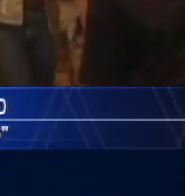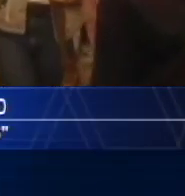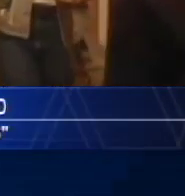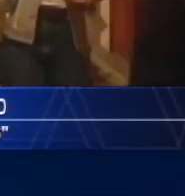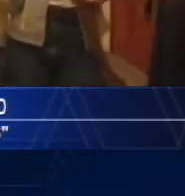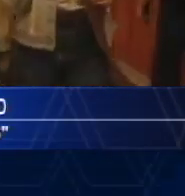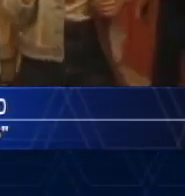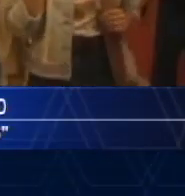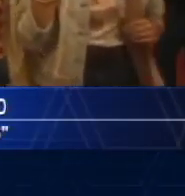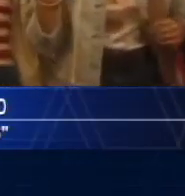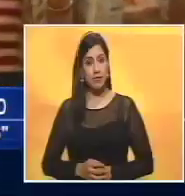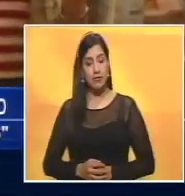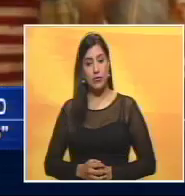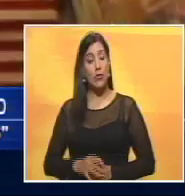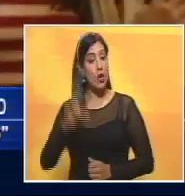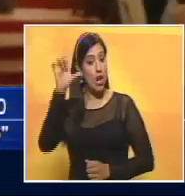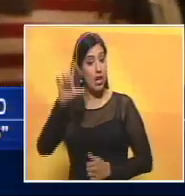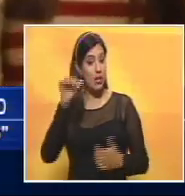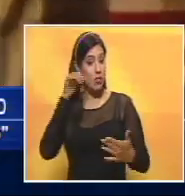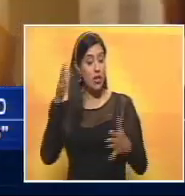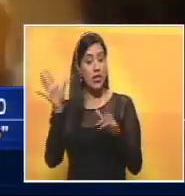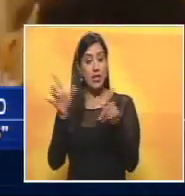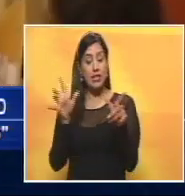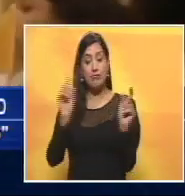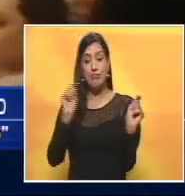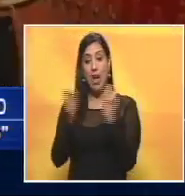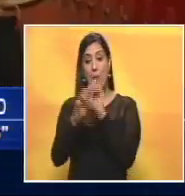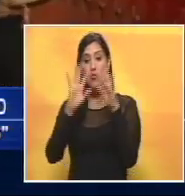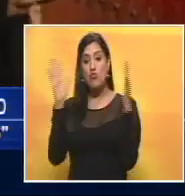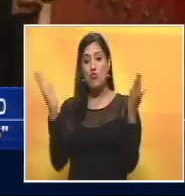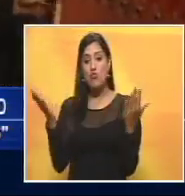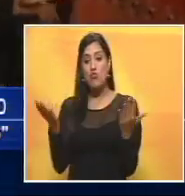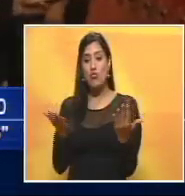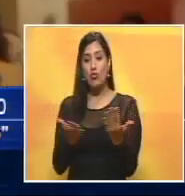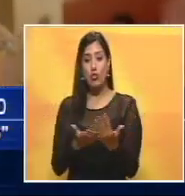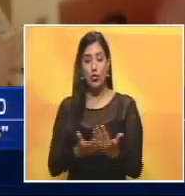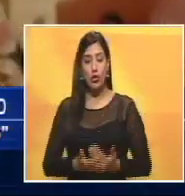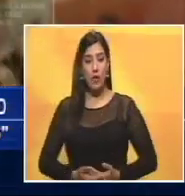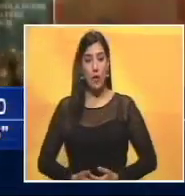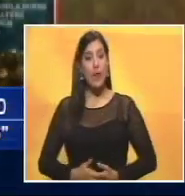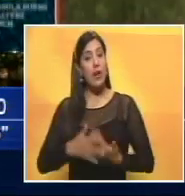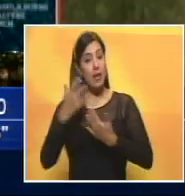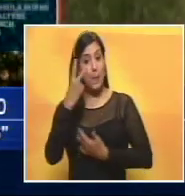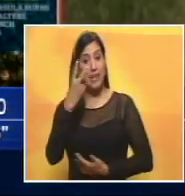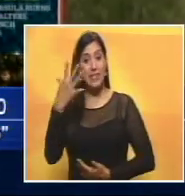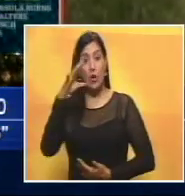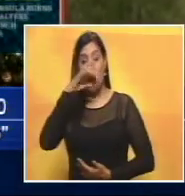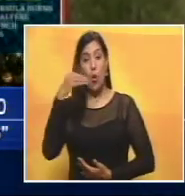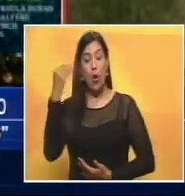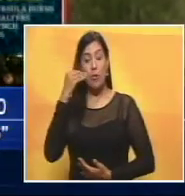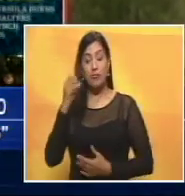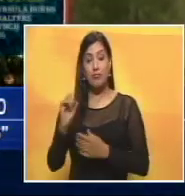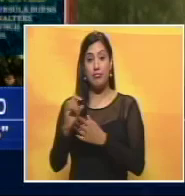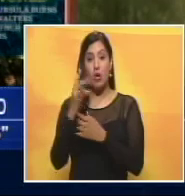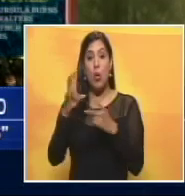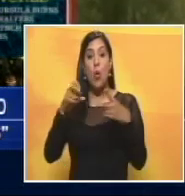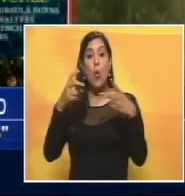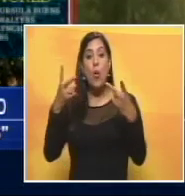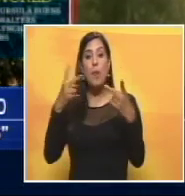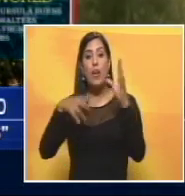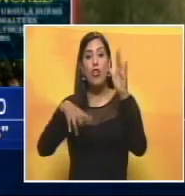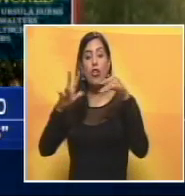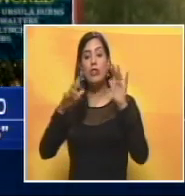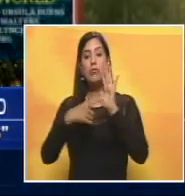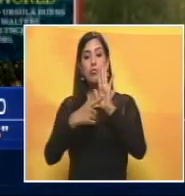Selena Gómez está en la lista de las mujeres que están cambiando el mundo. La cantante de 25 años aparece en una de las